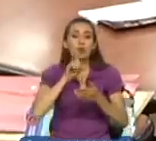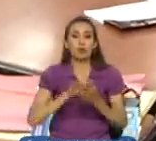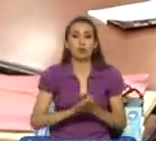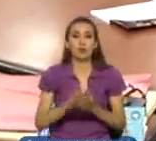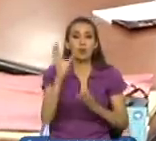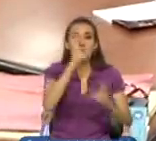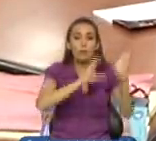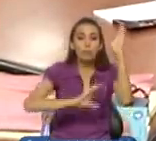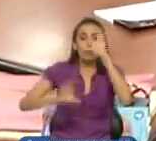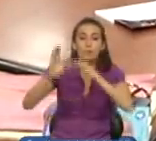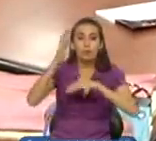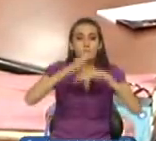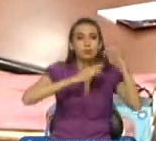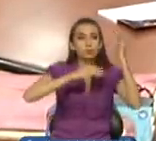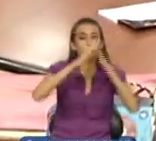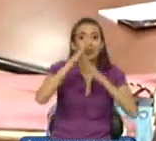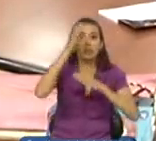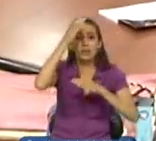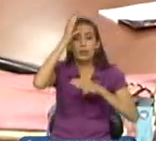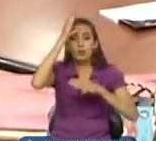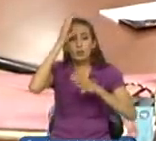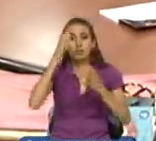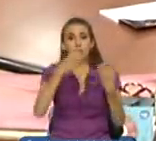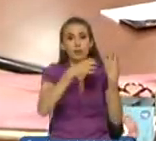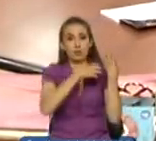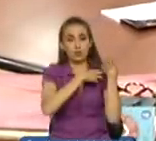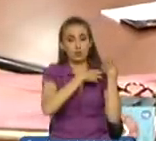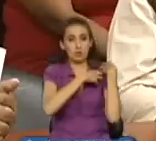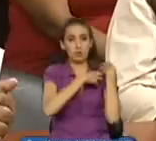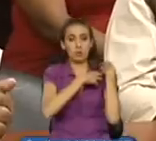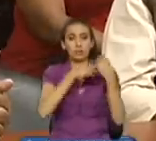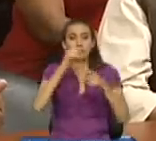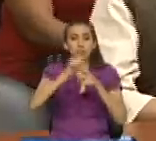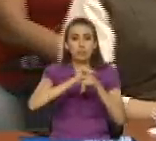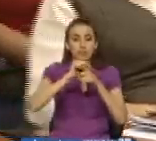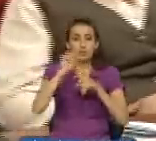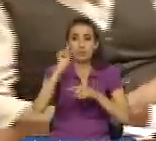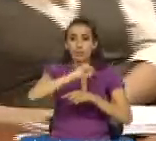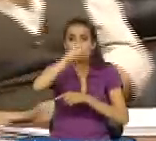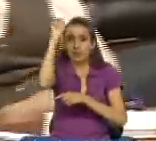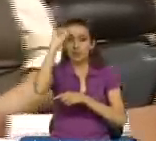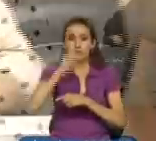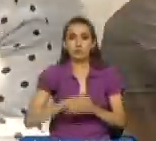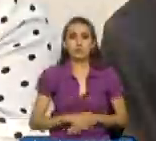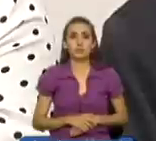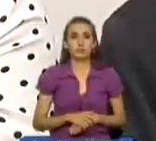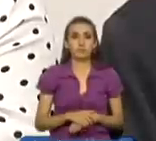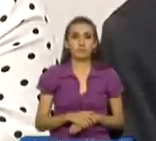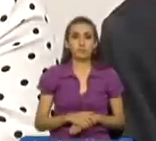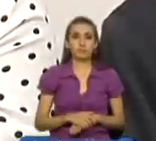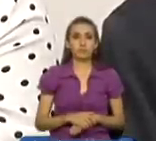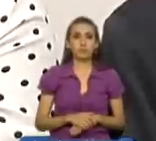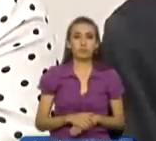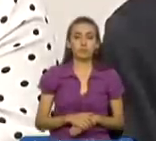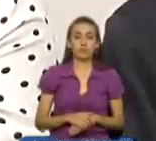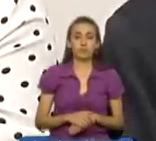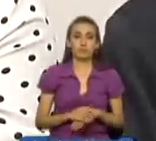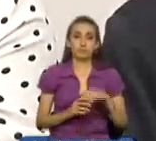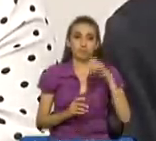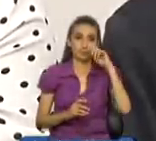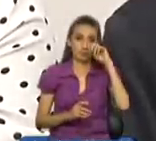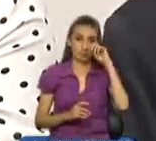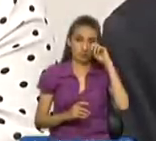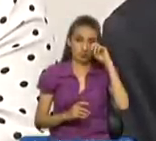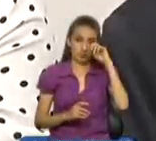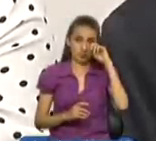busca la construcción de la interculturalidad garantizando el pleno ejercicio de sus derechos el decenio